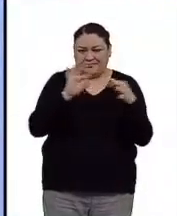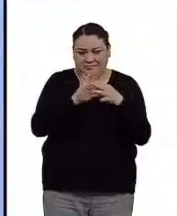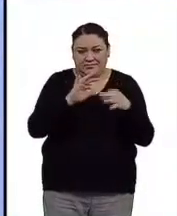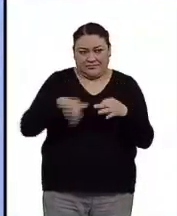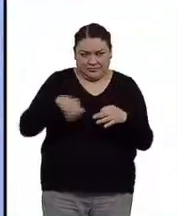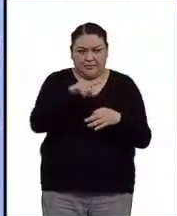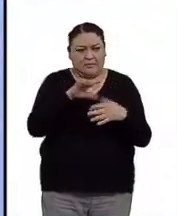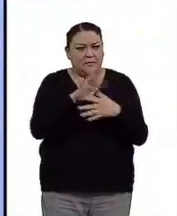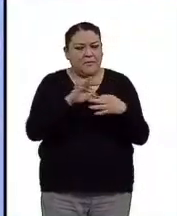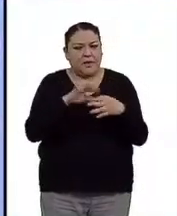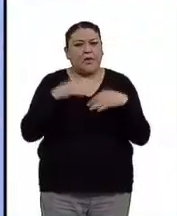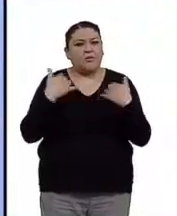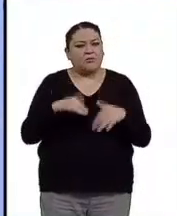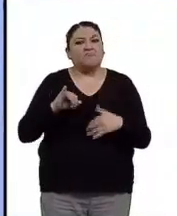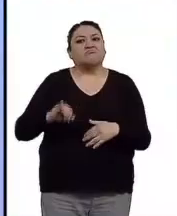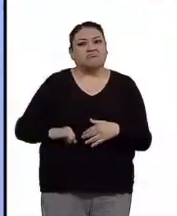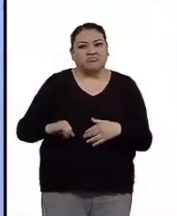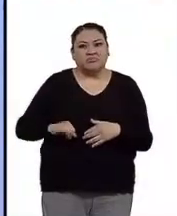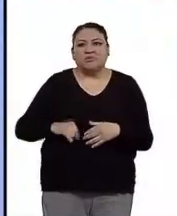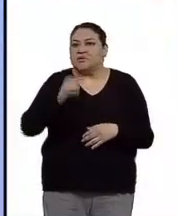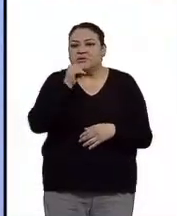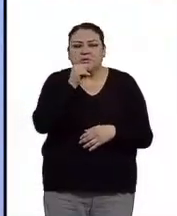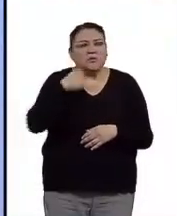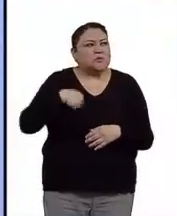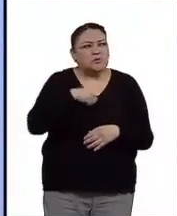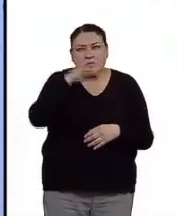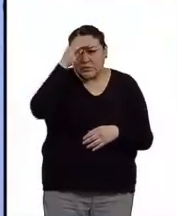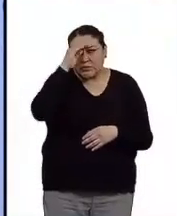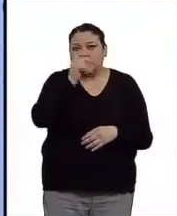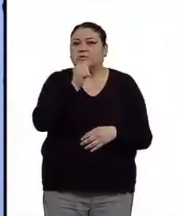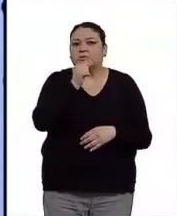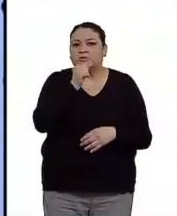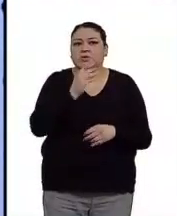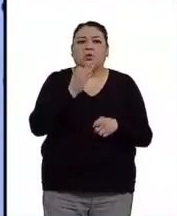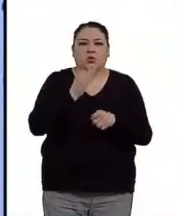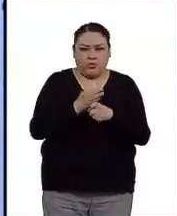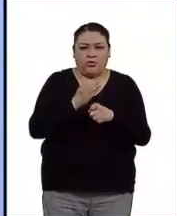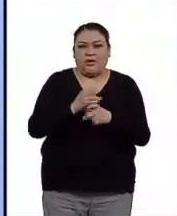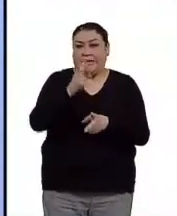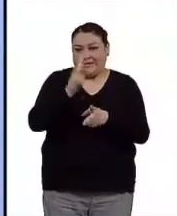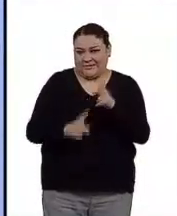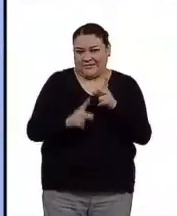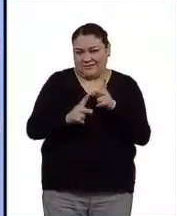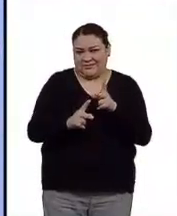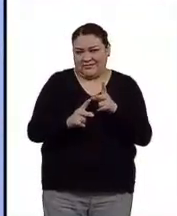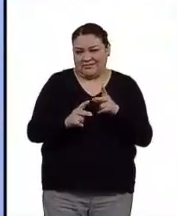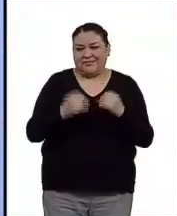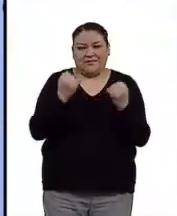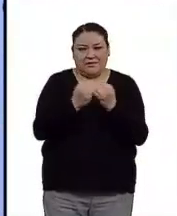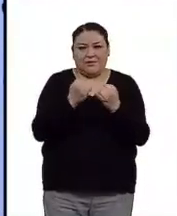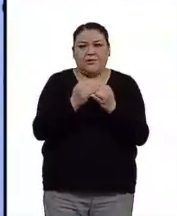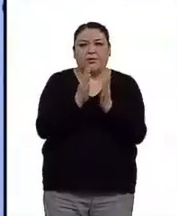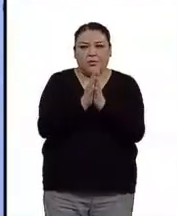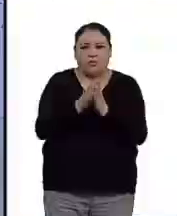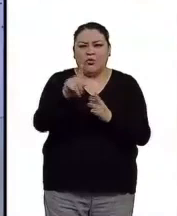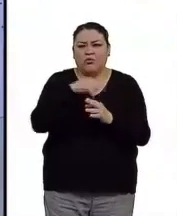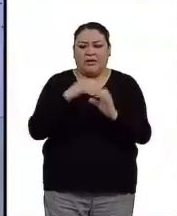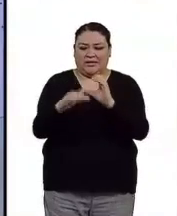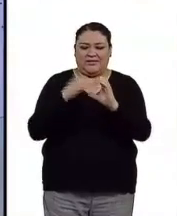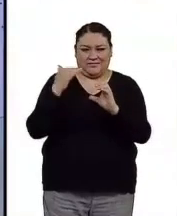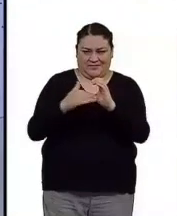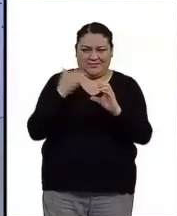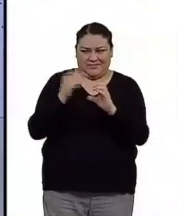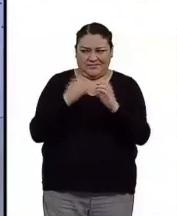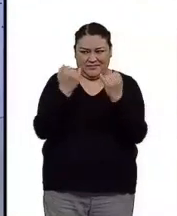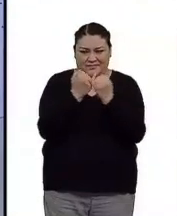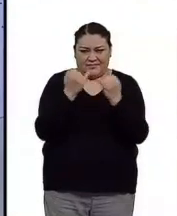algo que no tenemos todo el tiempo contemplado, pero bueno, es momento de irnos a una nueva pausa. Los invitamos a escribirnos a nuestras redes